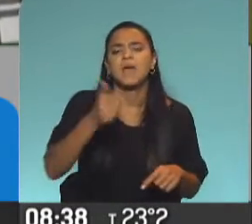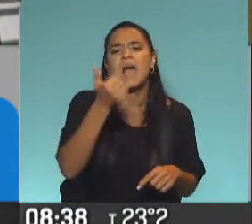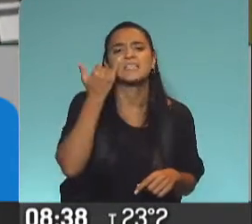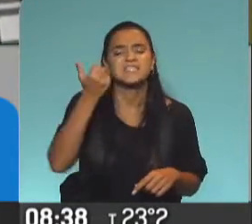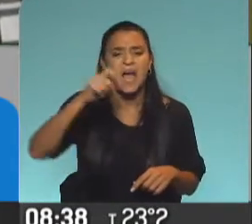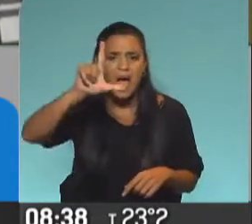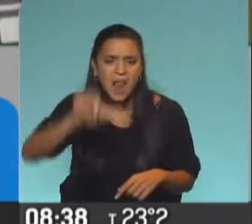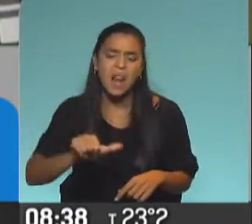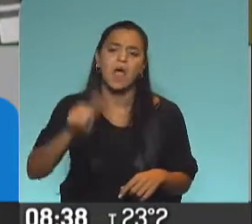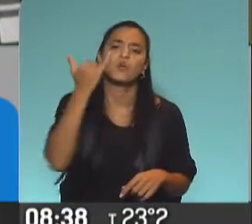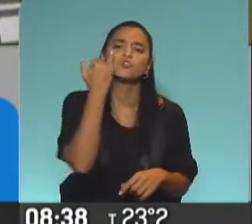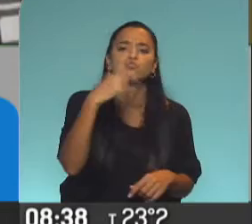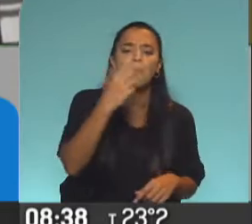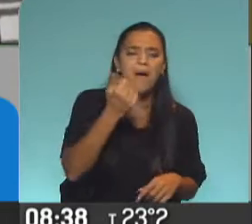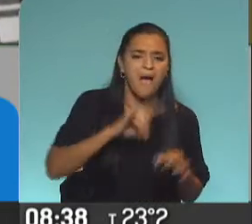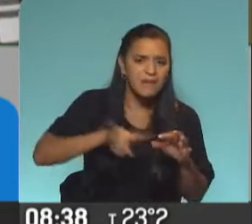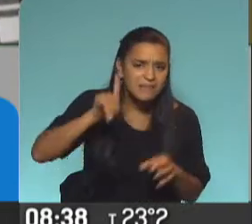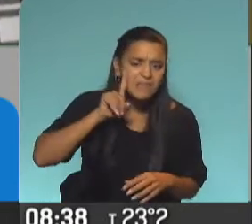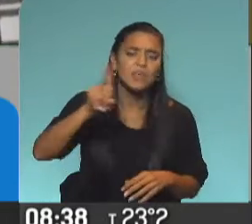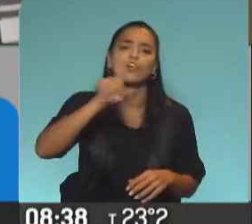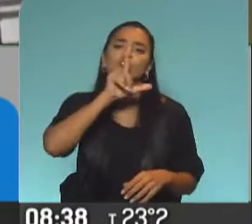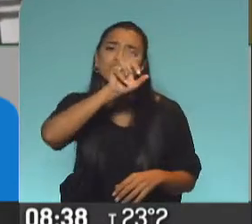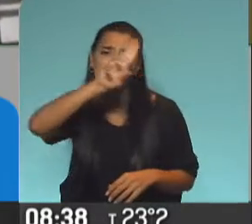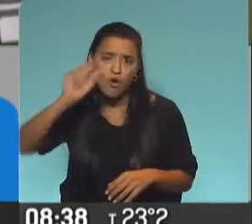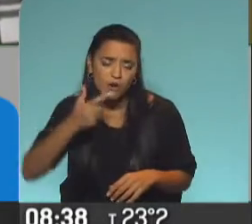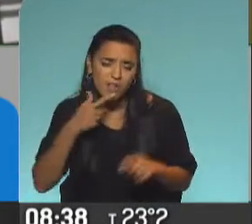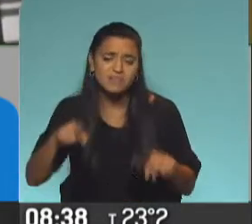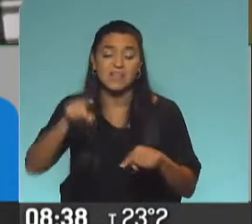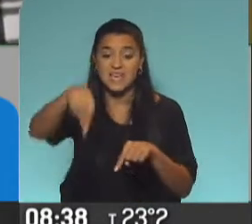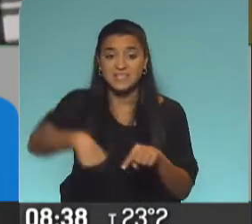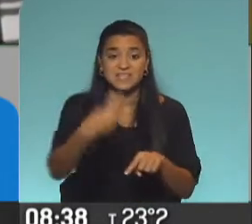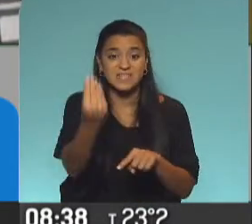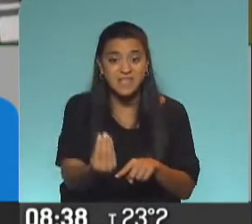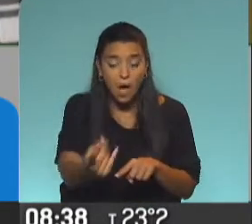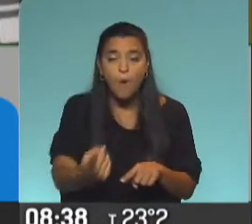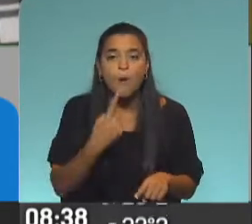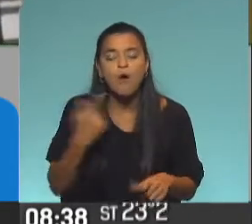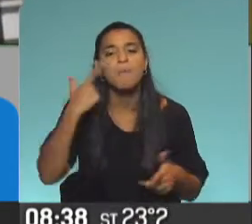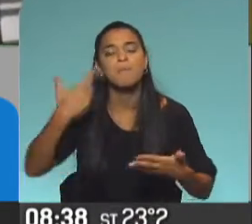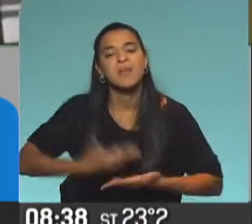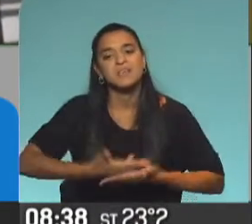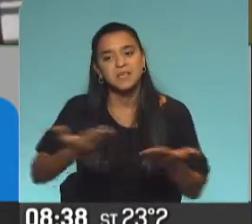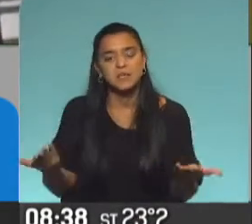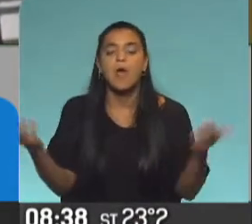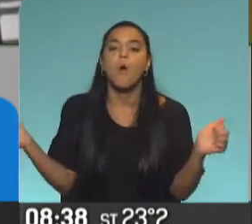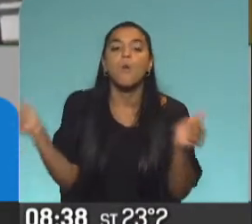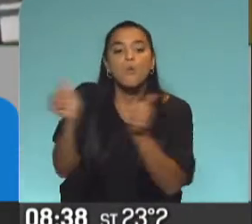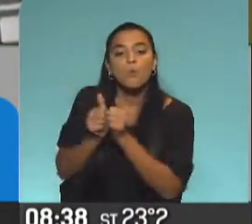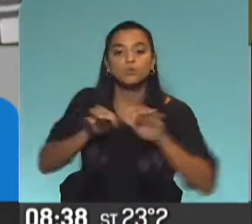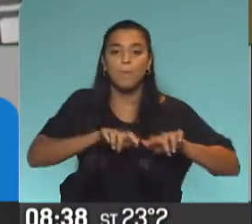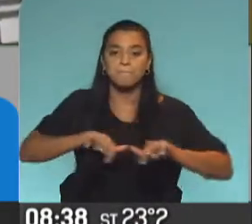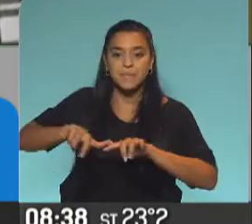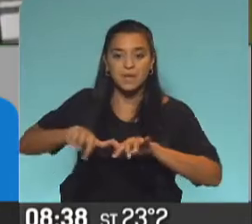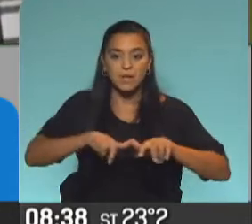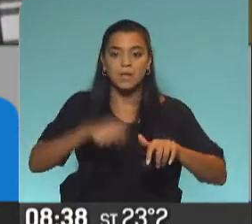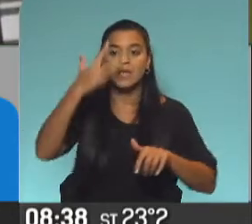de Atahualpa Yupanqui, de Jaime Torres, y este sábado en Hasta Trilce va a estar presentando junto al pianista